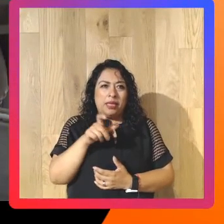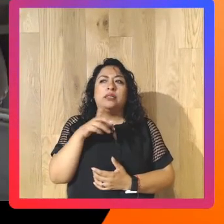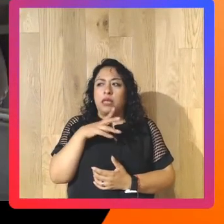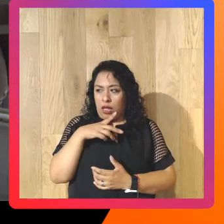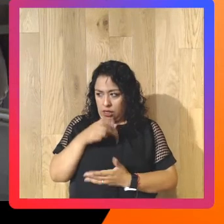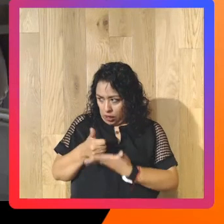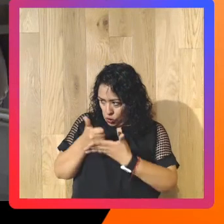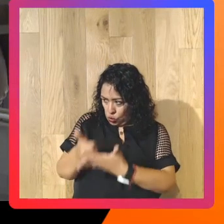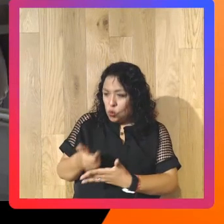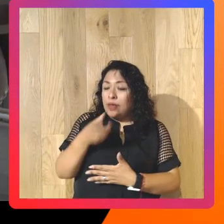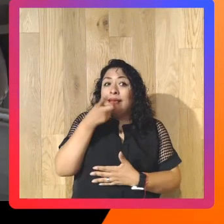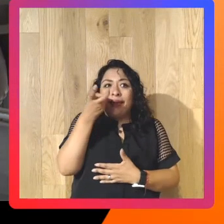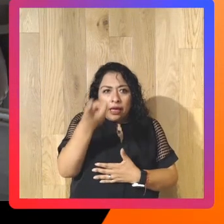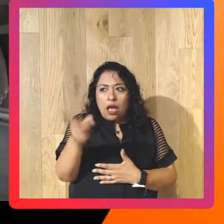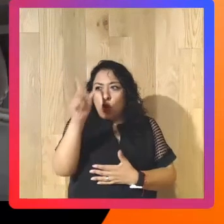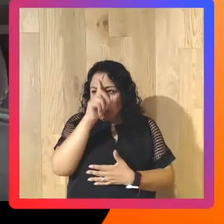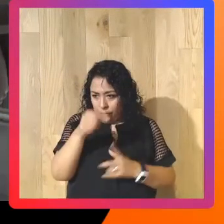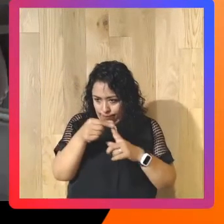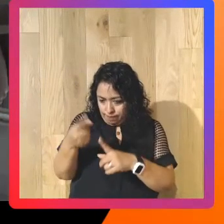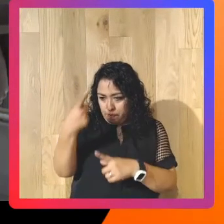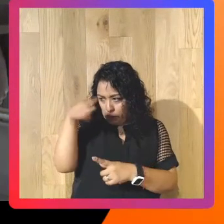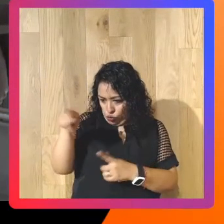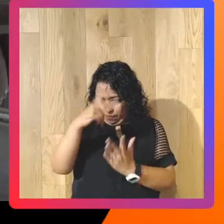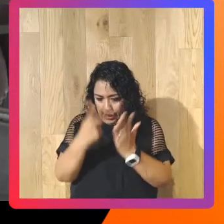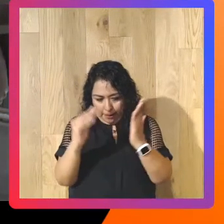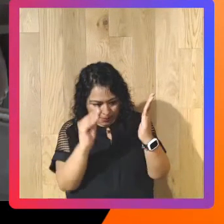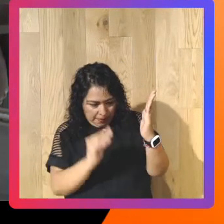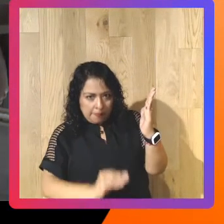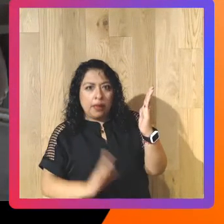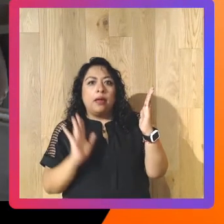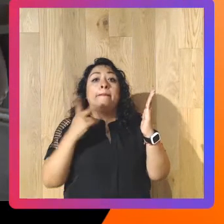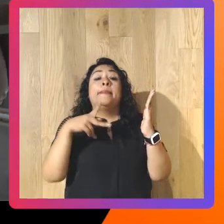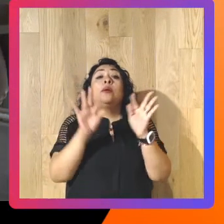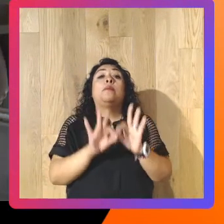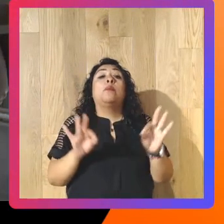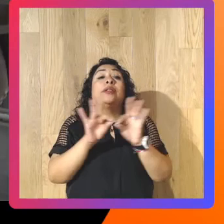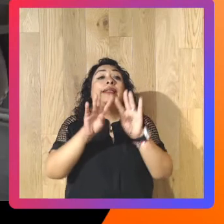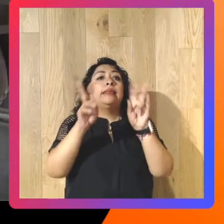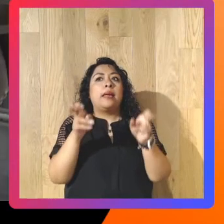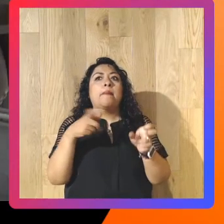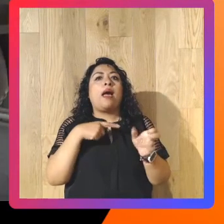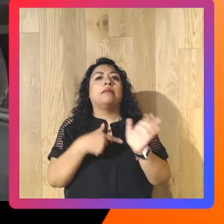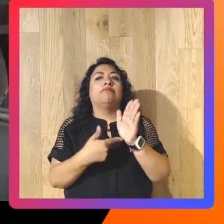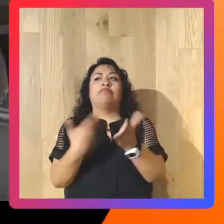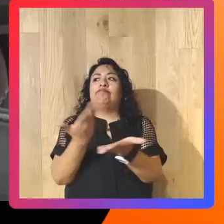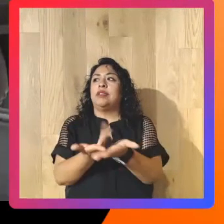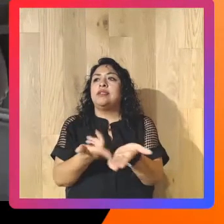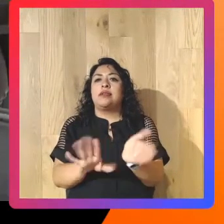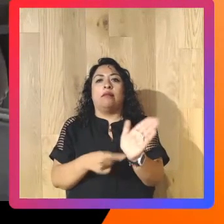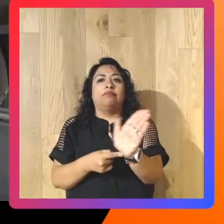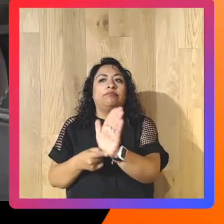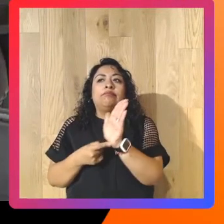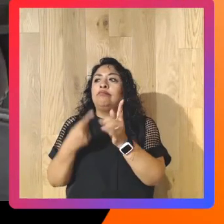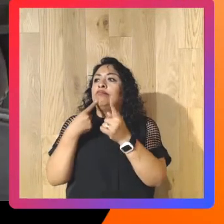entrando a decir, bueno, aquí están estos asesores para que hagas un plan. Pero yo creo que lo principal es que el tema ya está en la mesa y que lo